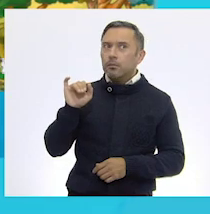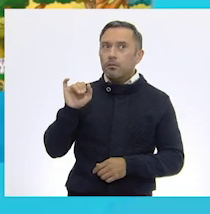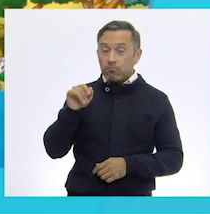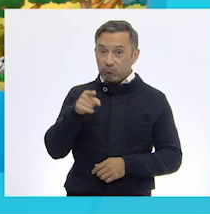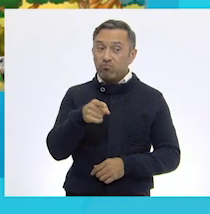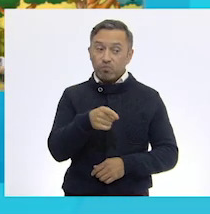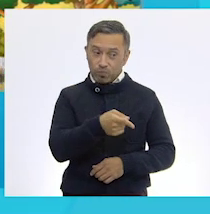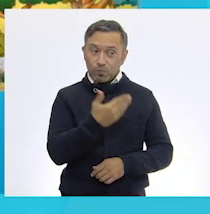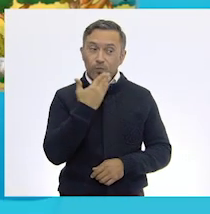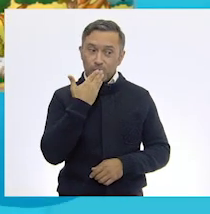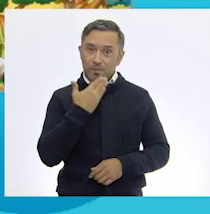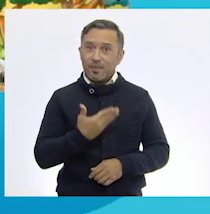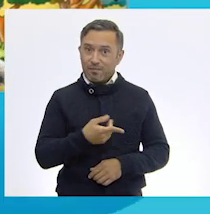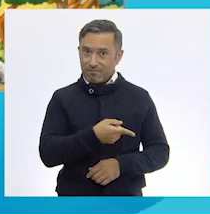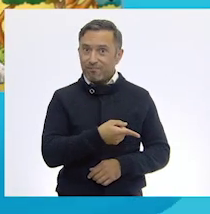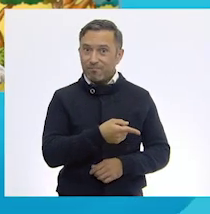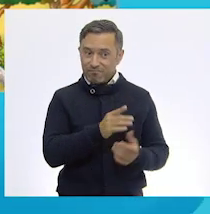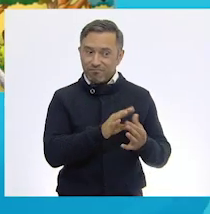Panchito, es verdad.